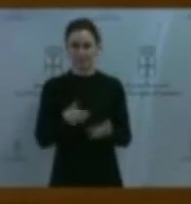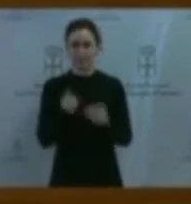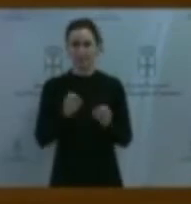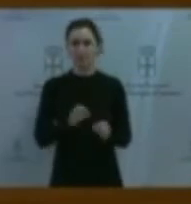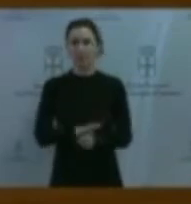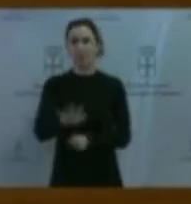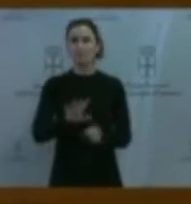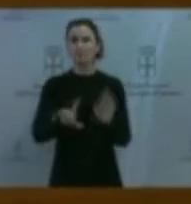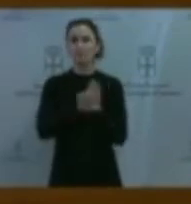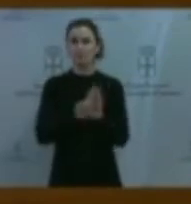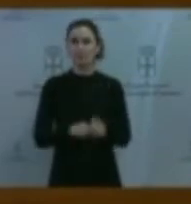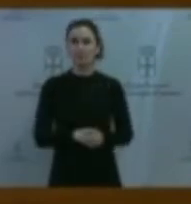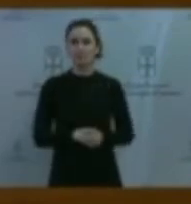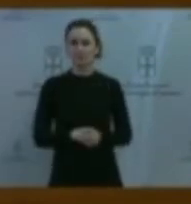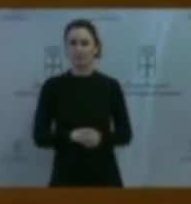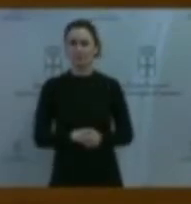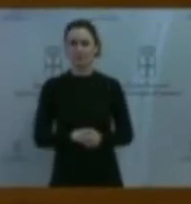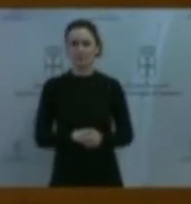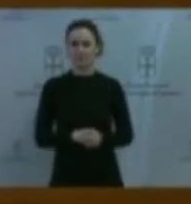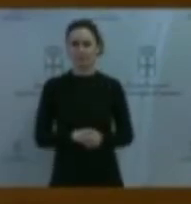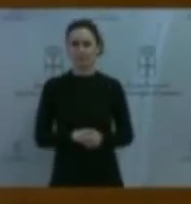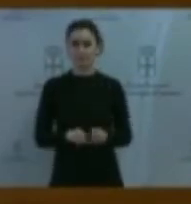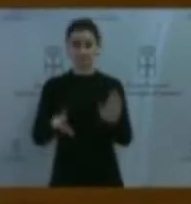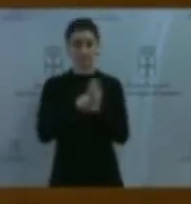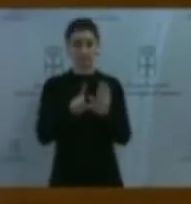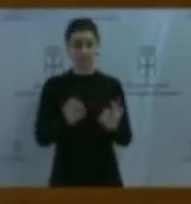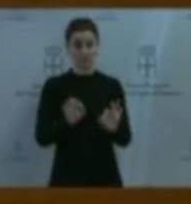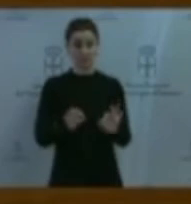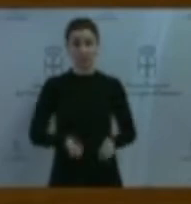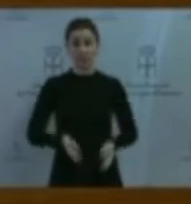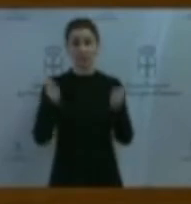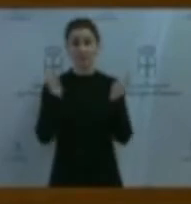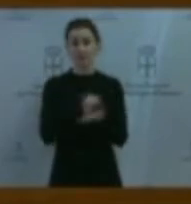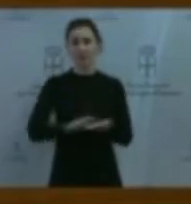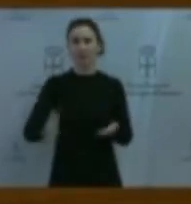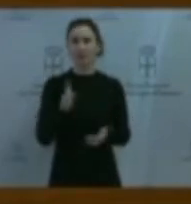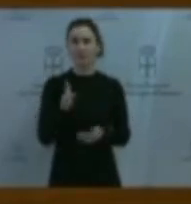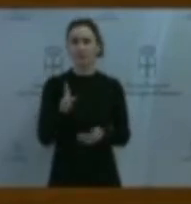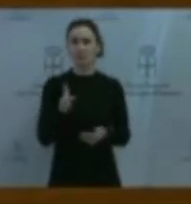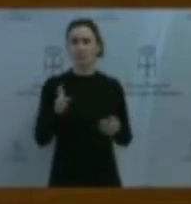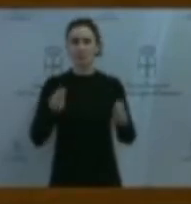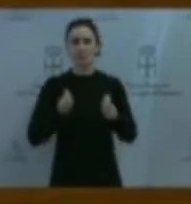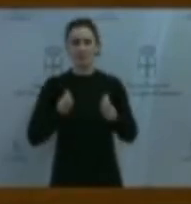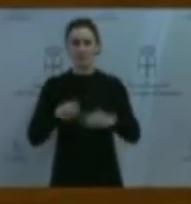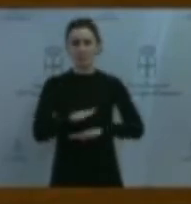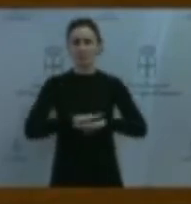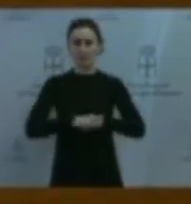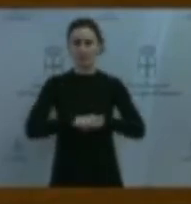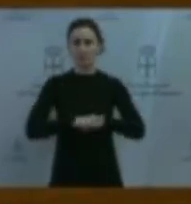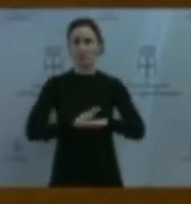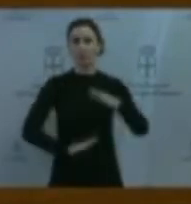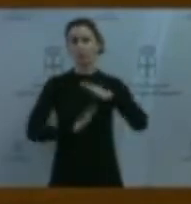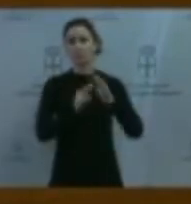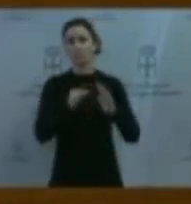donde la Ley de Garantía de Derechos Vitales Básicos está paralizada desde el año 2015 en la práctica, que se pactó, desde el año 2015